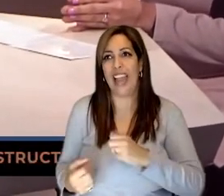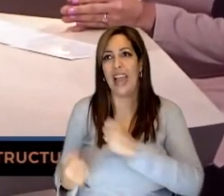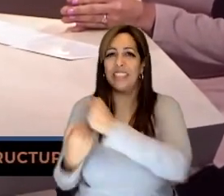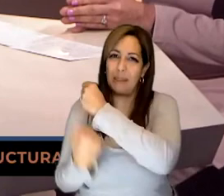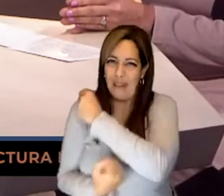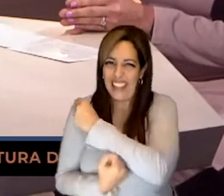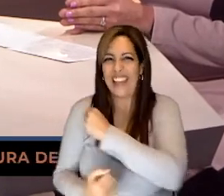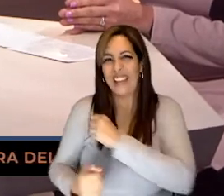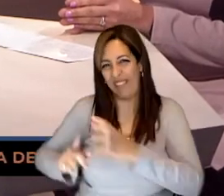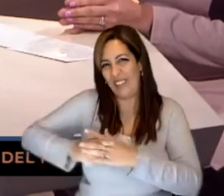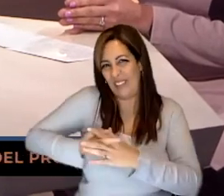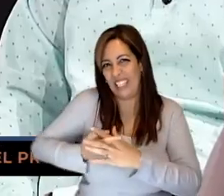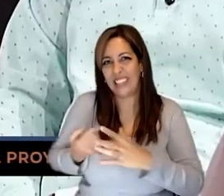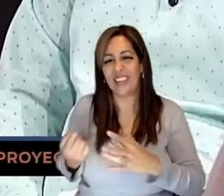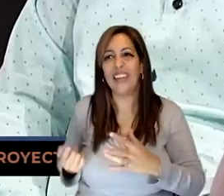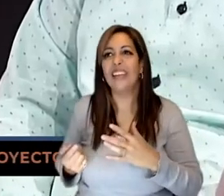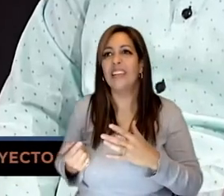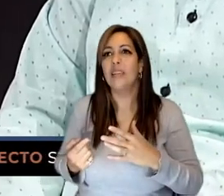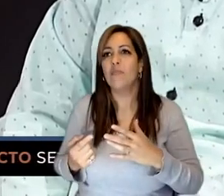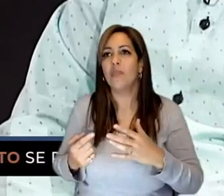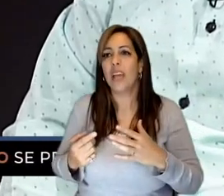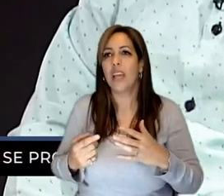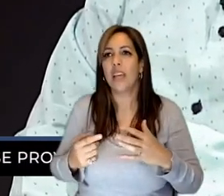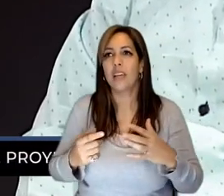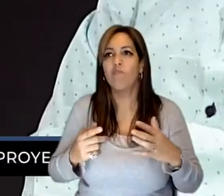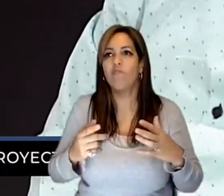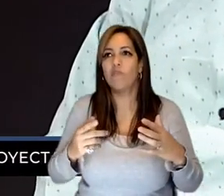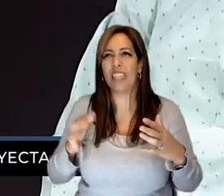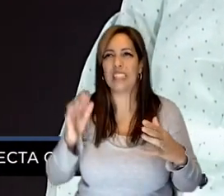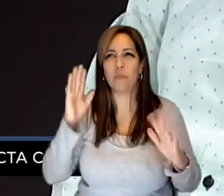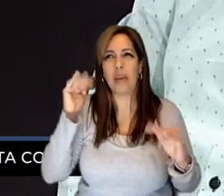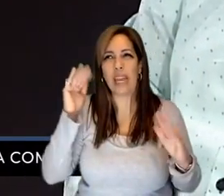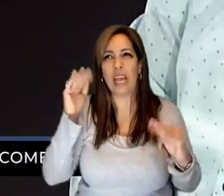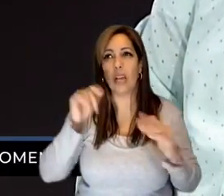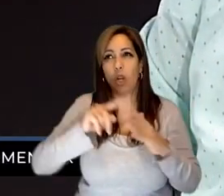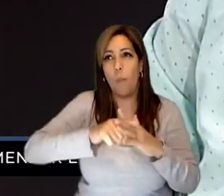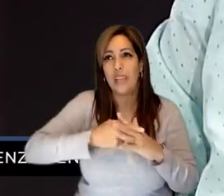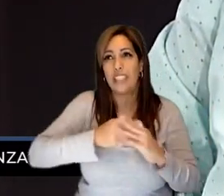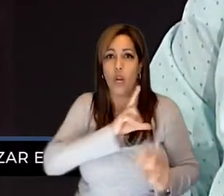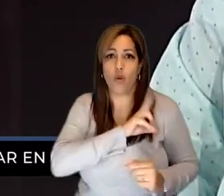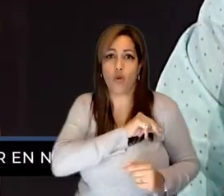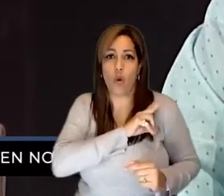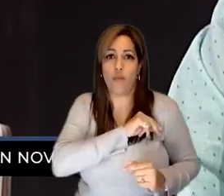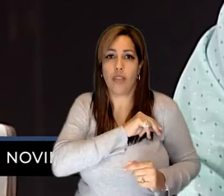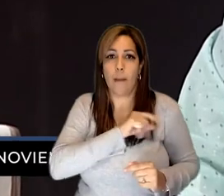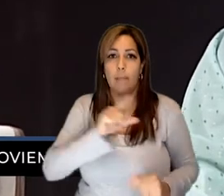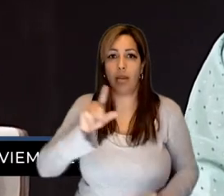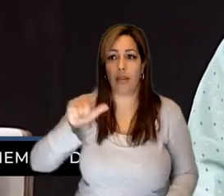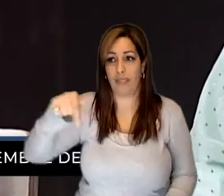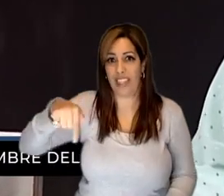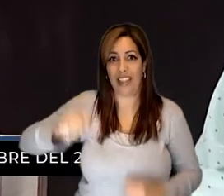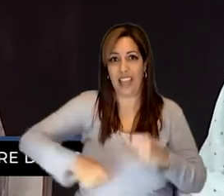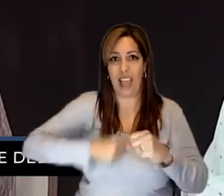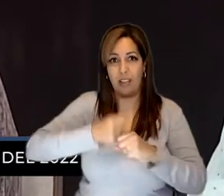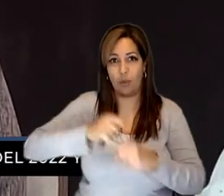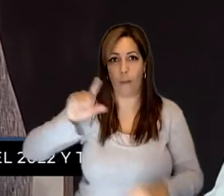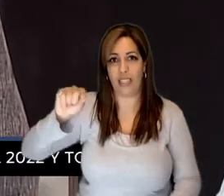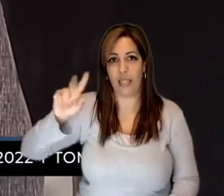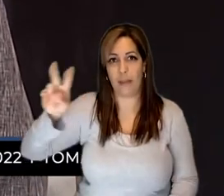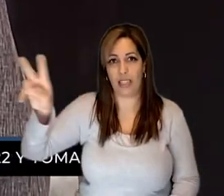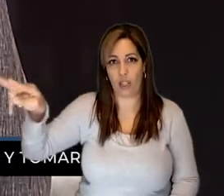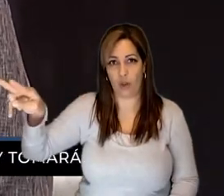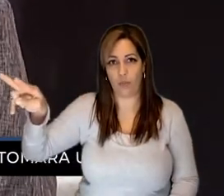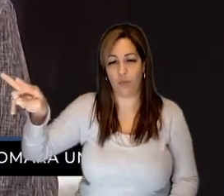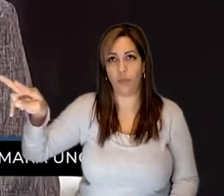zapata inicialmente, que es la fase de la infraestructura, y eso está pautado para comenzar en noviembre del año 2022. Bien.